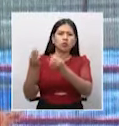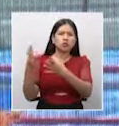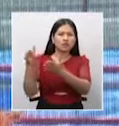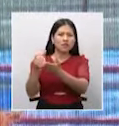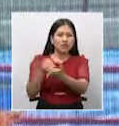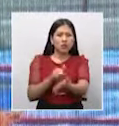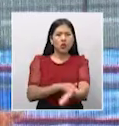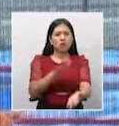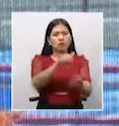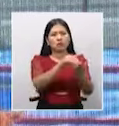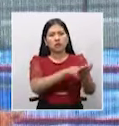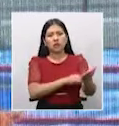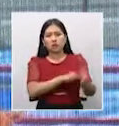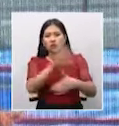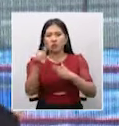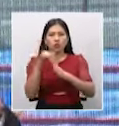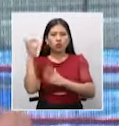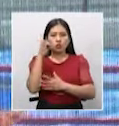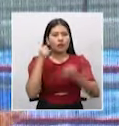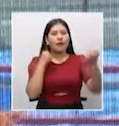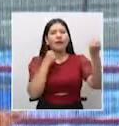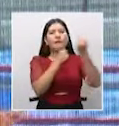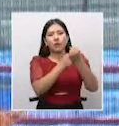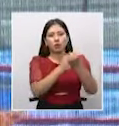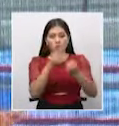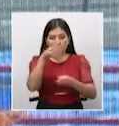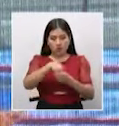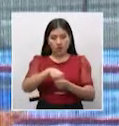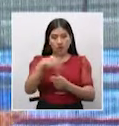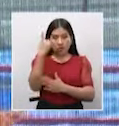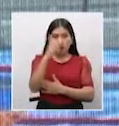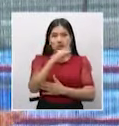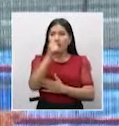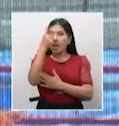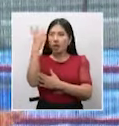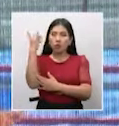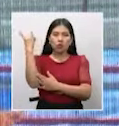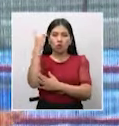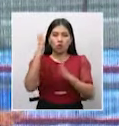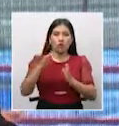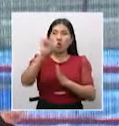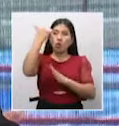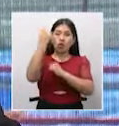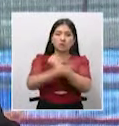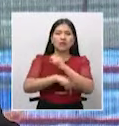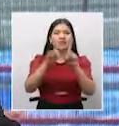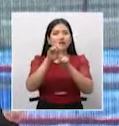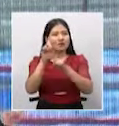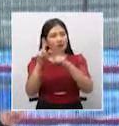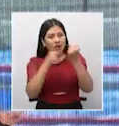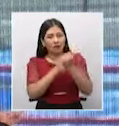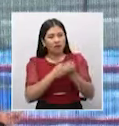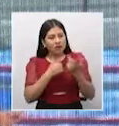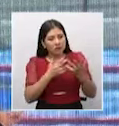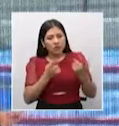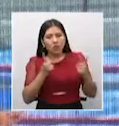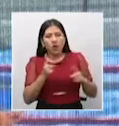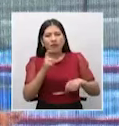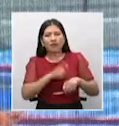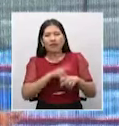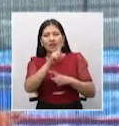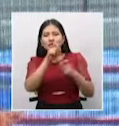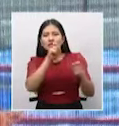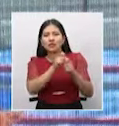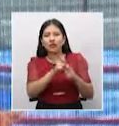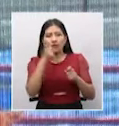millones de bolivianos en nuestro país y fuera de nuestro país estamos esperando. El momento exacto de la partida